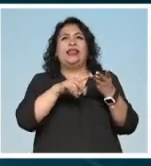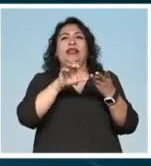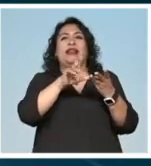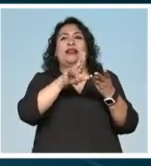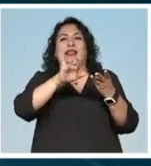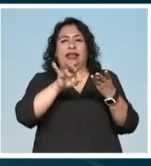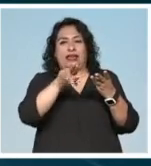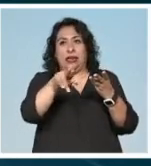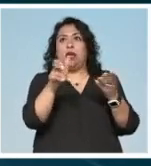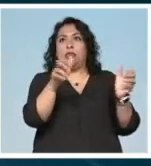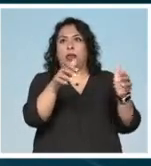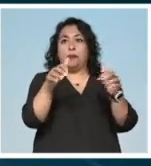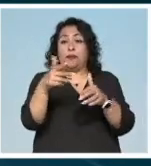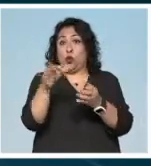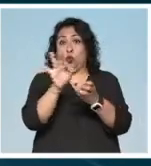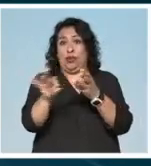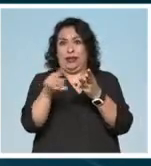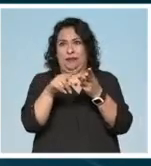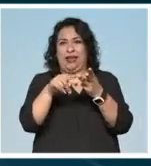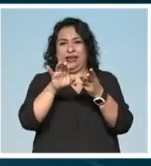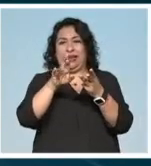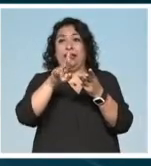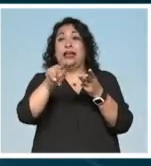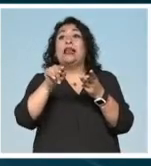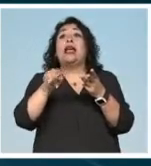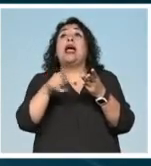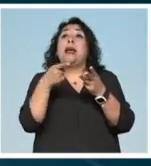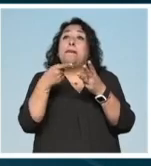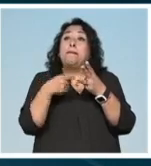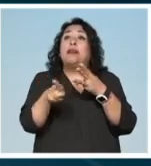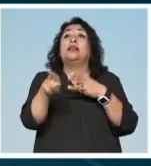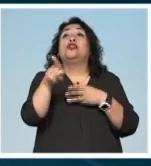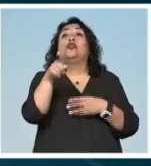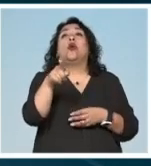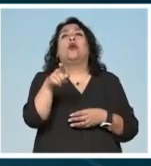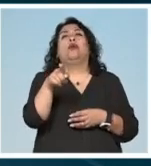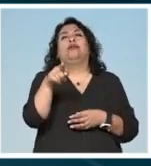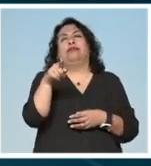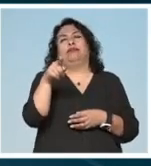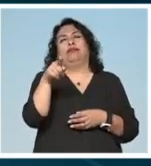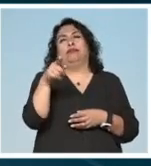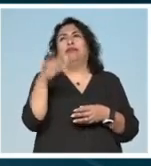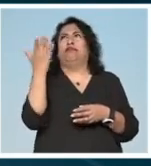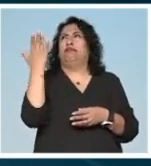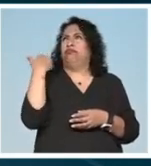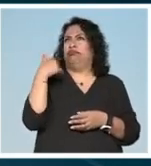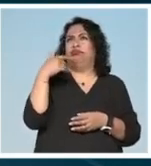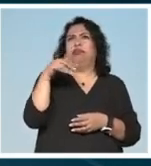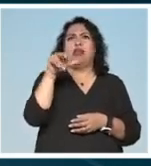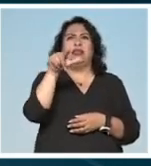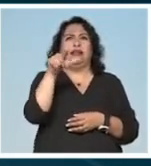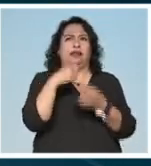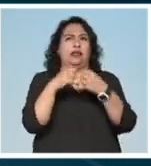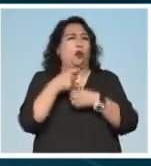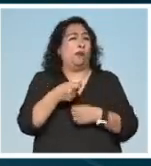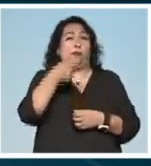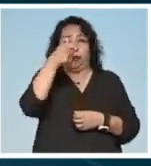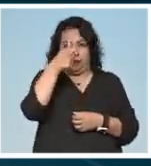de Indias. En esta última, el festival emprendió su aventura en este lado del Atlántico hace 17